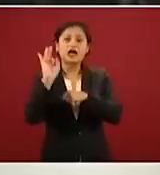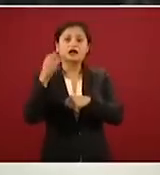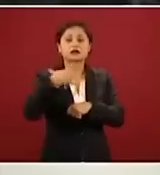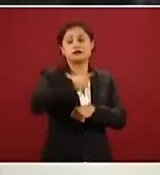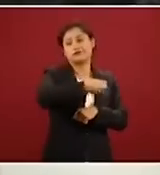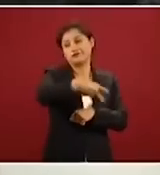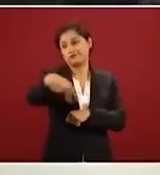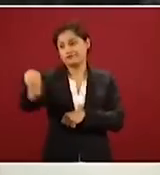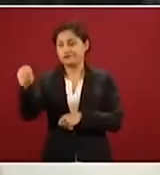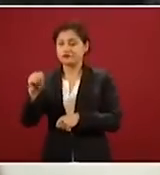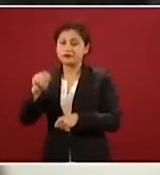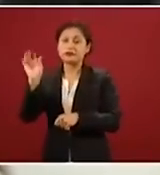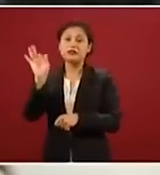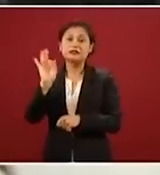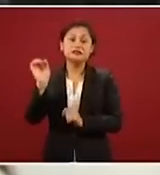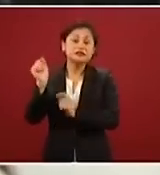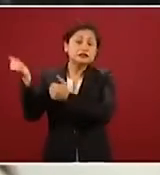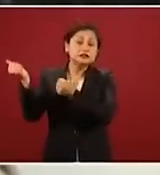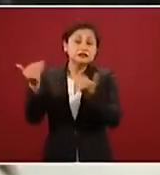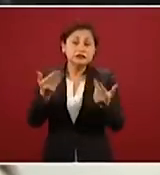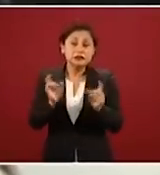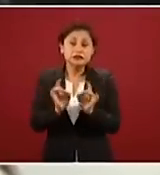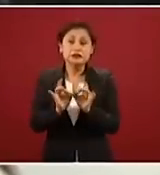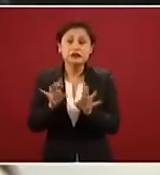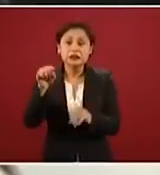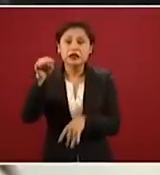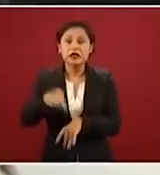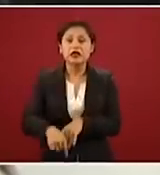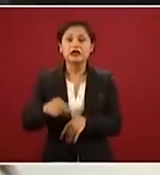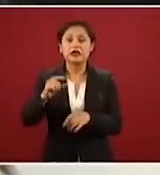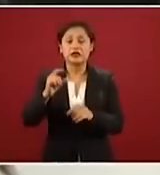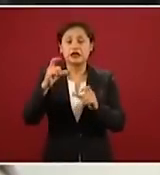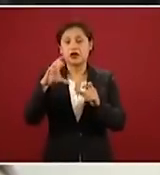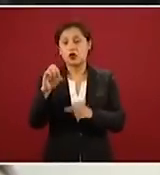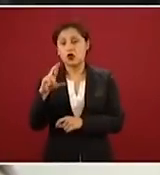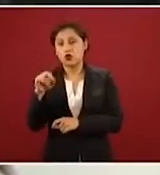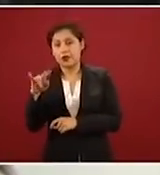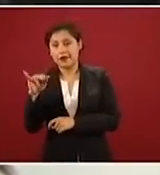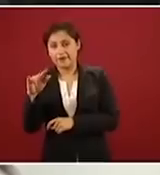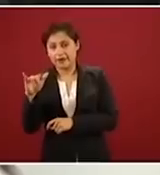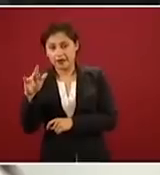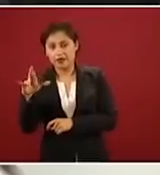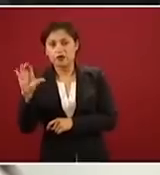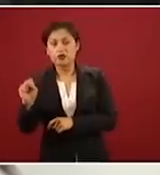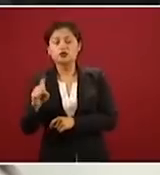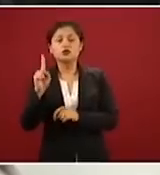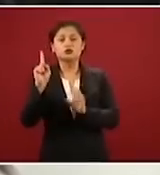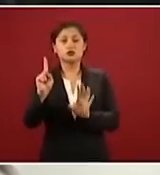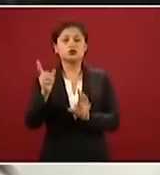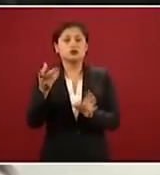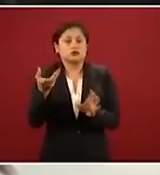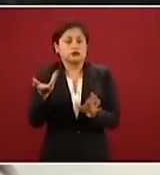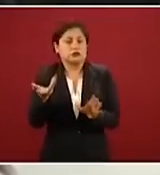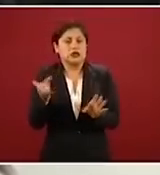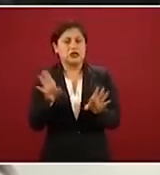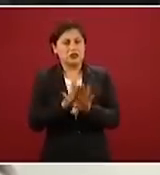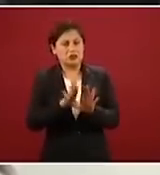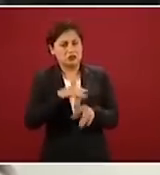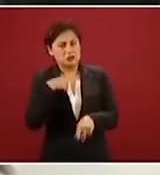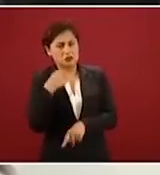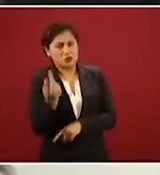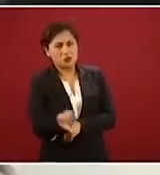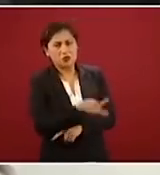el coronavirus. ¿Qué van a hacer al respecto? ¿Si van a implementar, incluso si en las escuelas en algún momento van a implementar ese tipo de